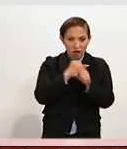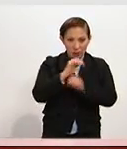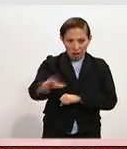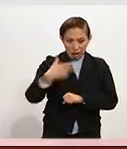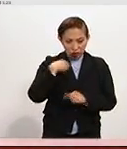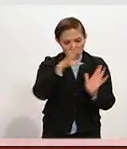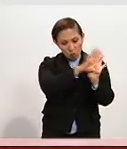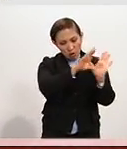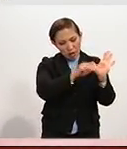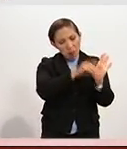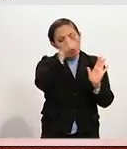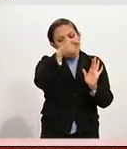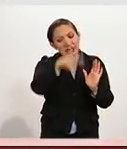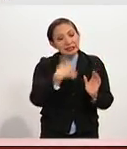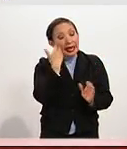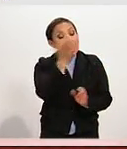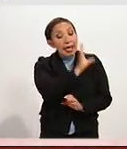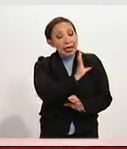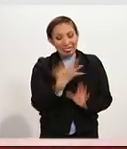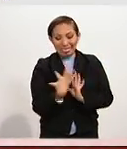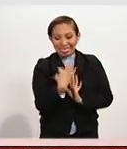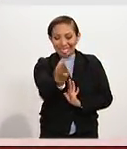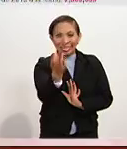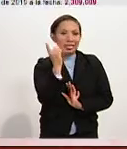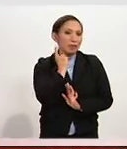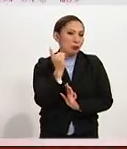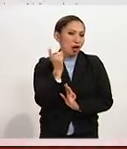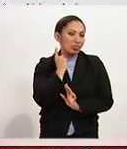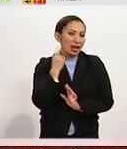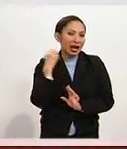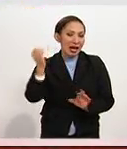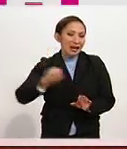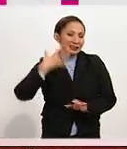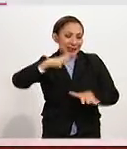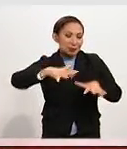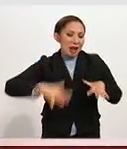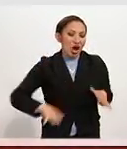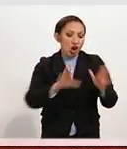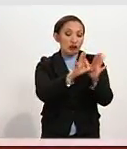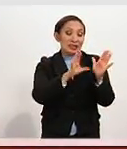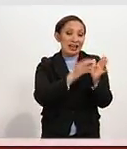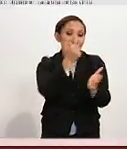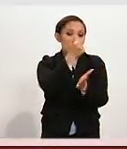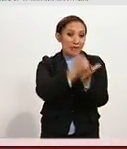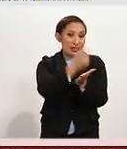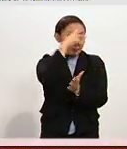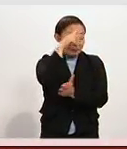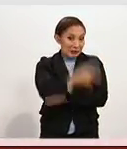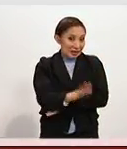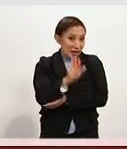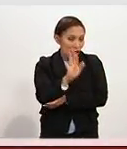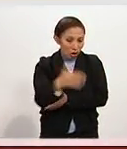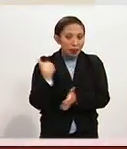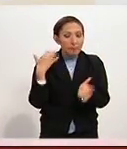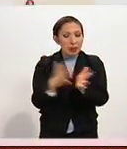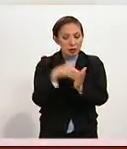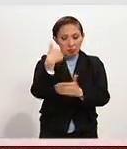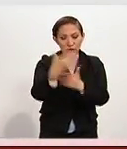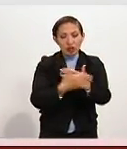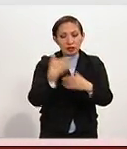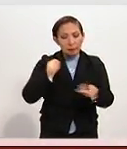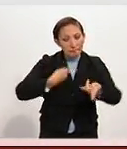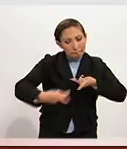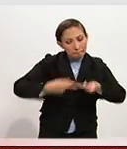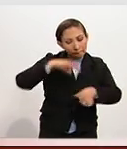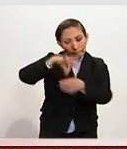información curricular de quienes aspiran a ser electos como diputados de la Asamblea Constituyente de la Ciudad de México, que participarán en la